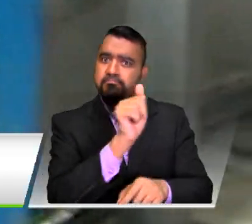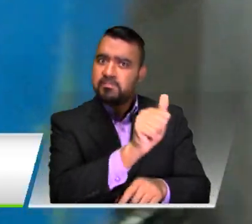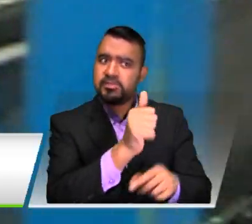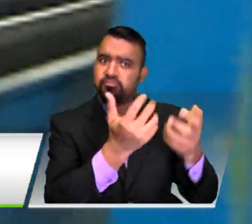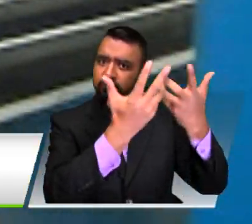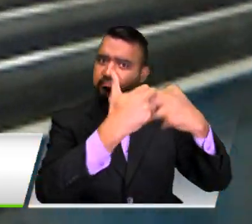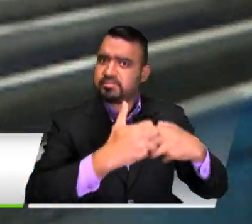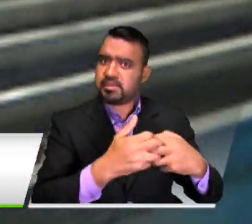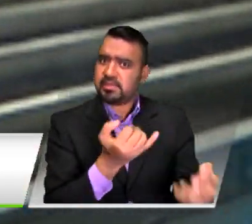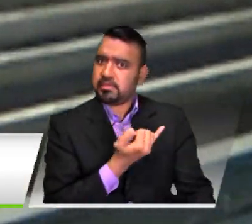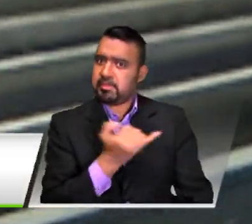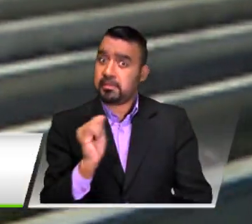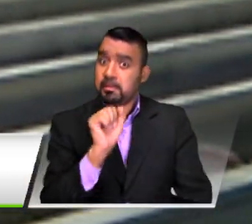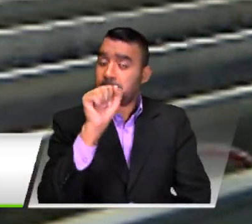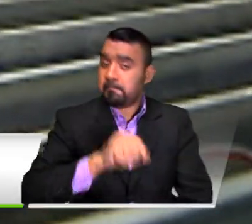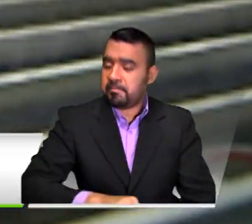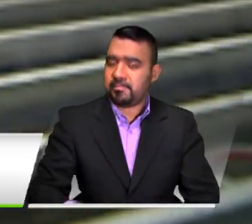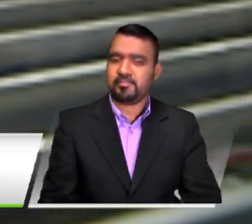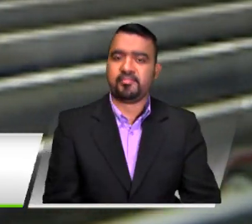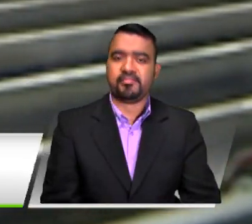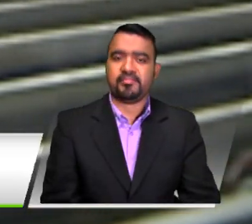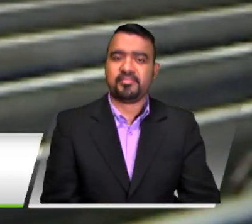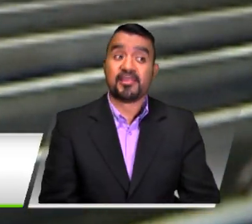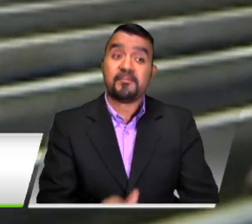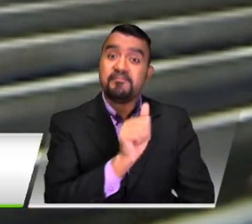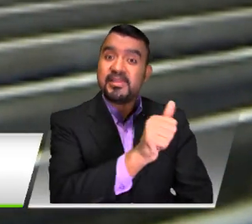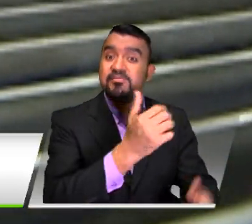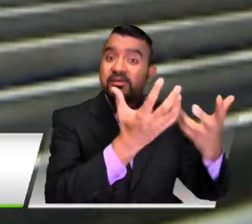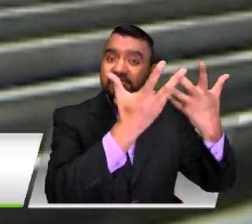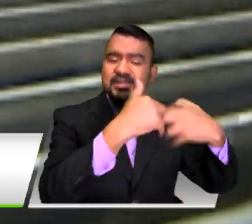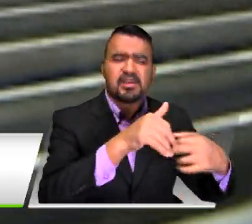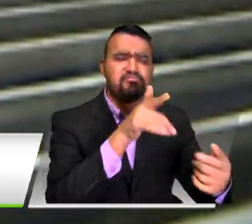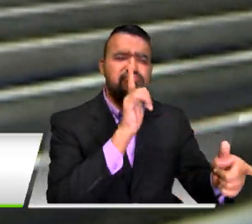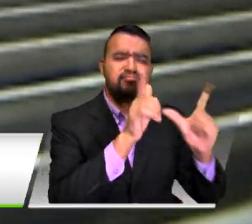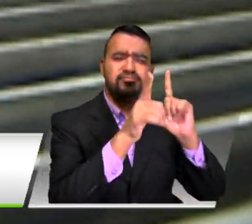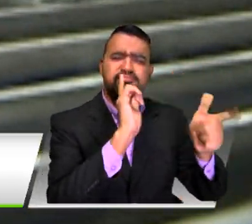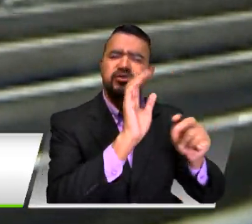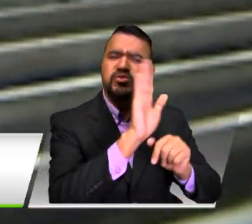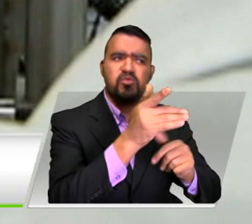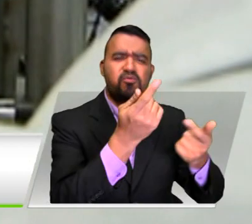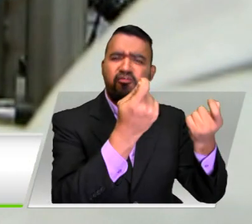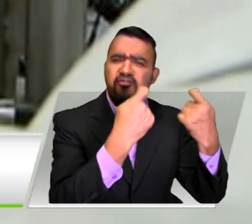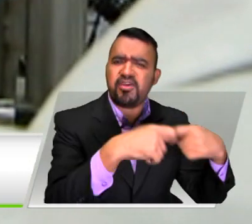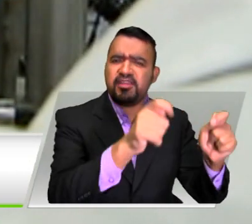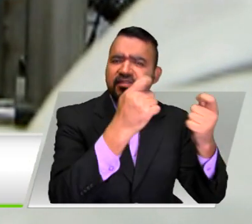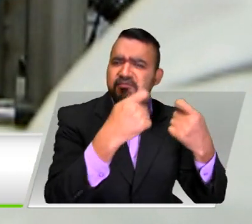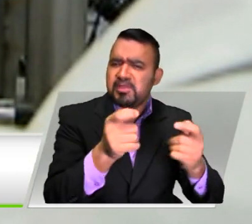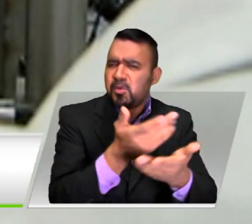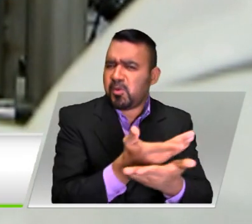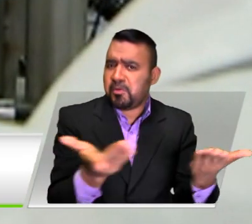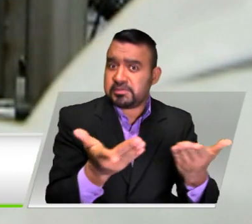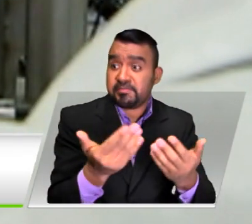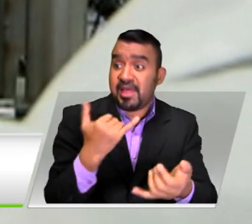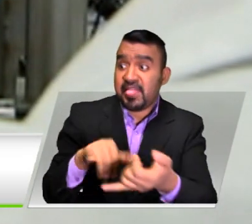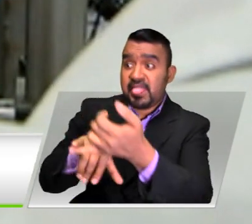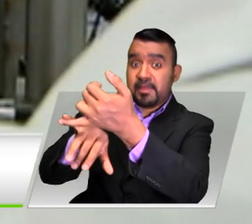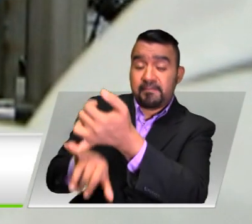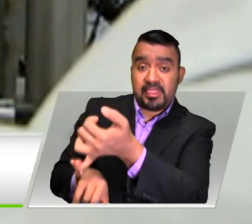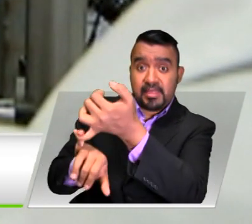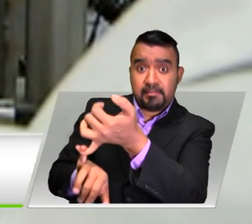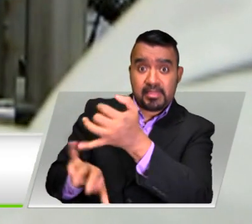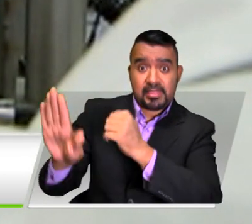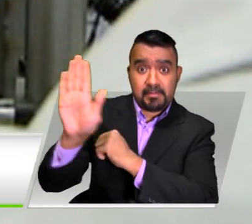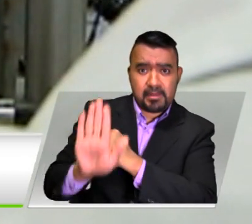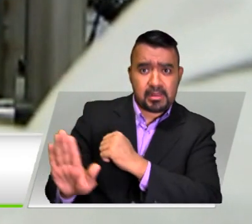autonomía administrativa y financiera le permitirá a la fábrica de licores de Antioquia tomar decisiones en pro de la empresa. Para ello tendrá que conformar